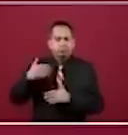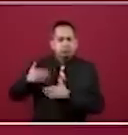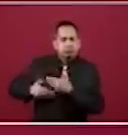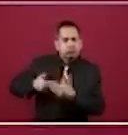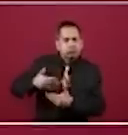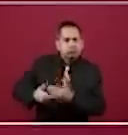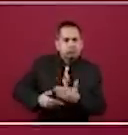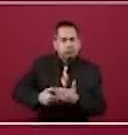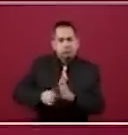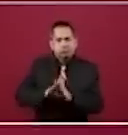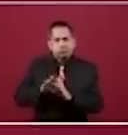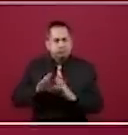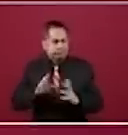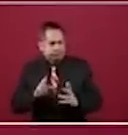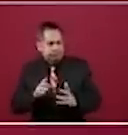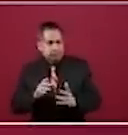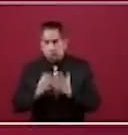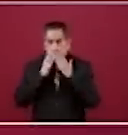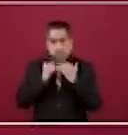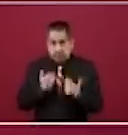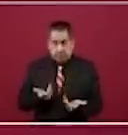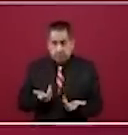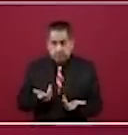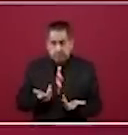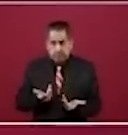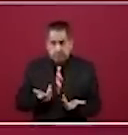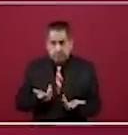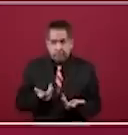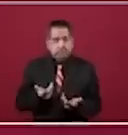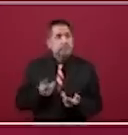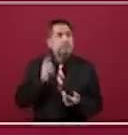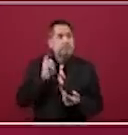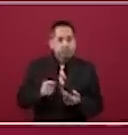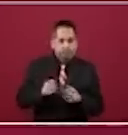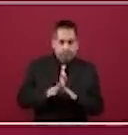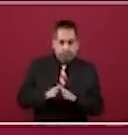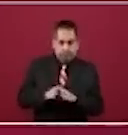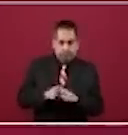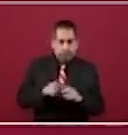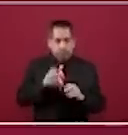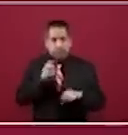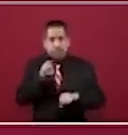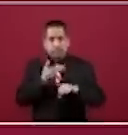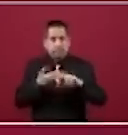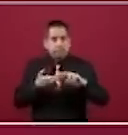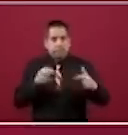evolucionando, pero ya no hay. Bueno, hasta en relaciones